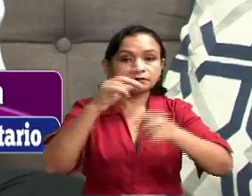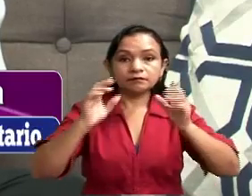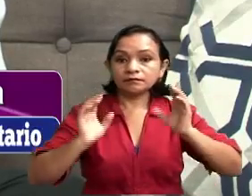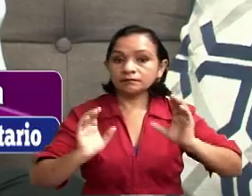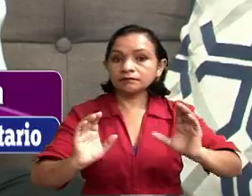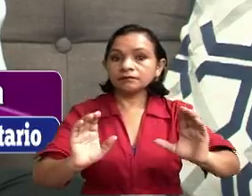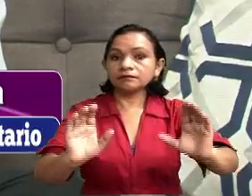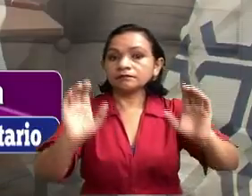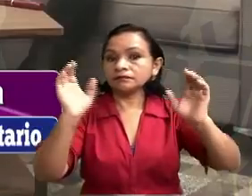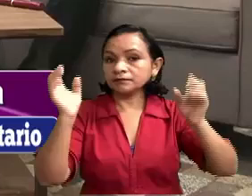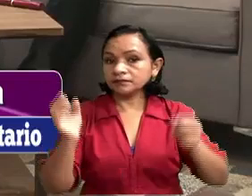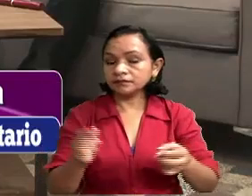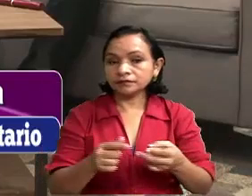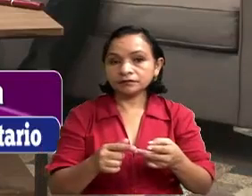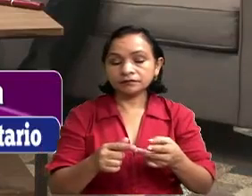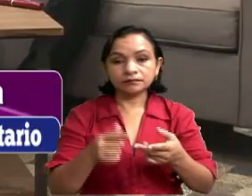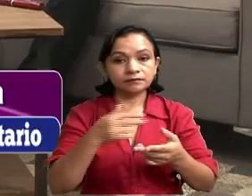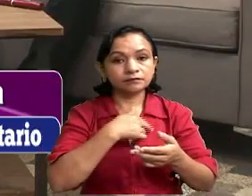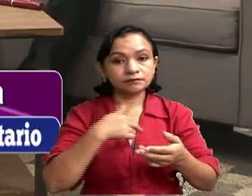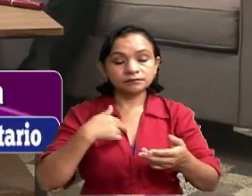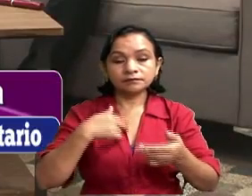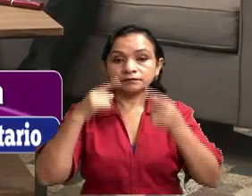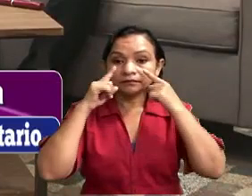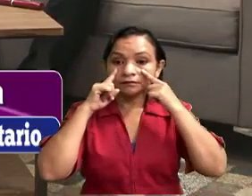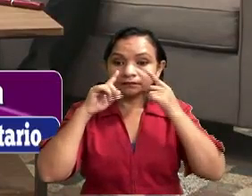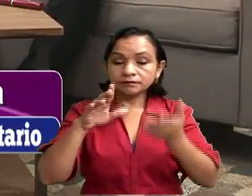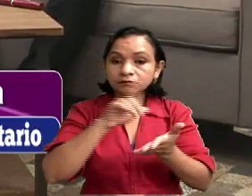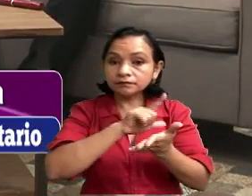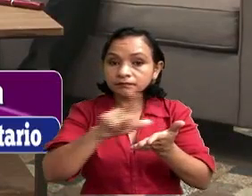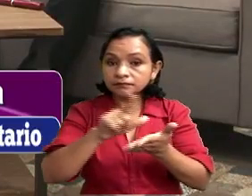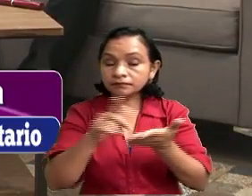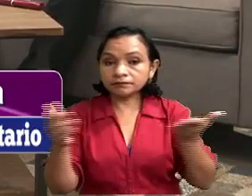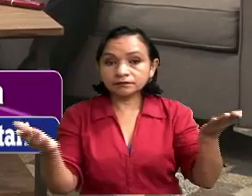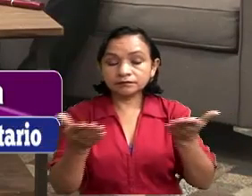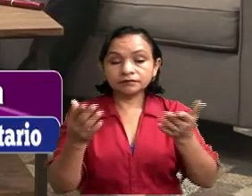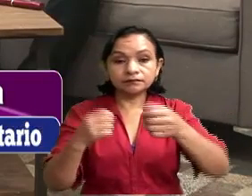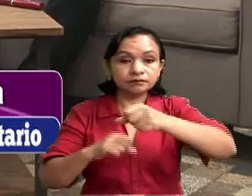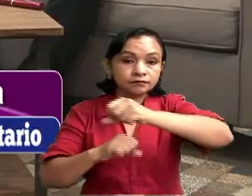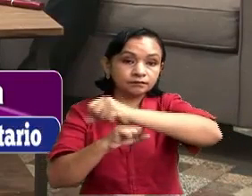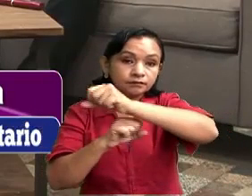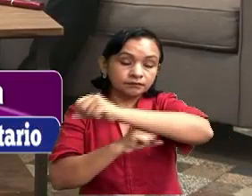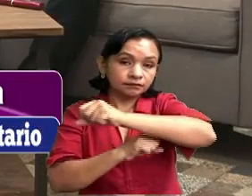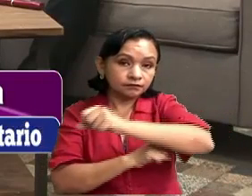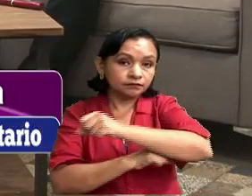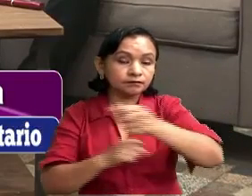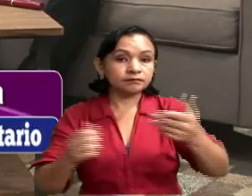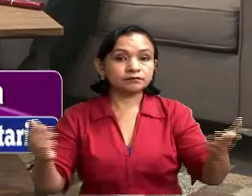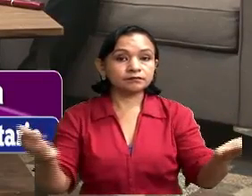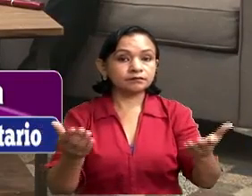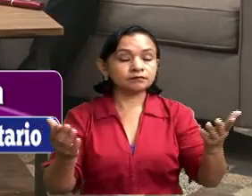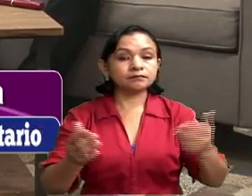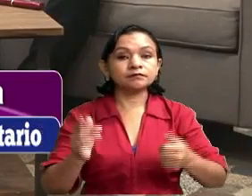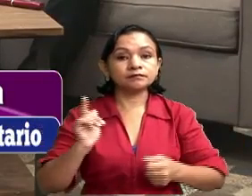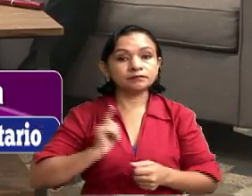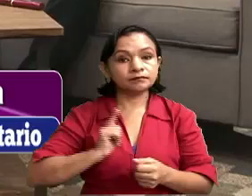calles, reparación y mantenimiento de puentes,